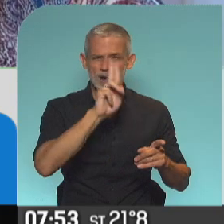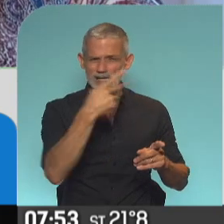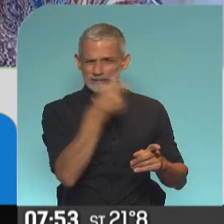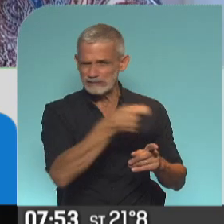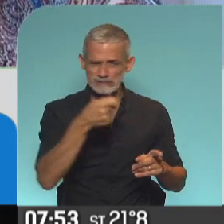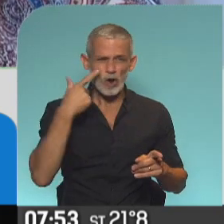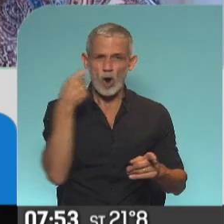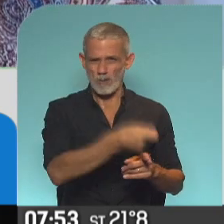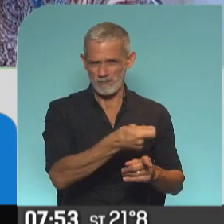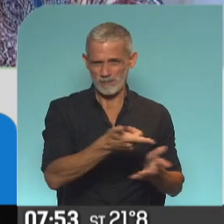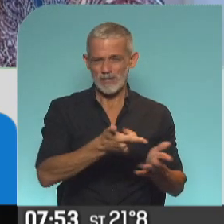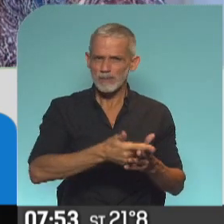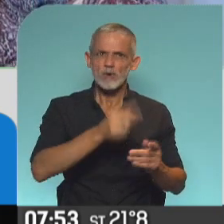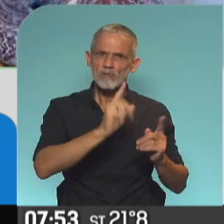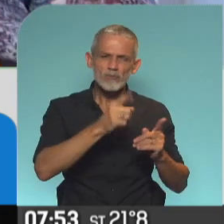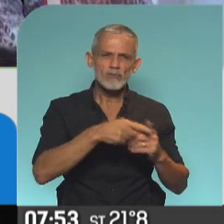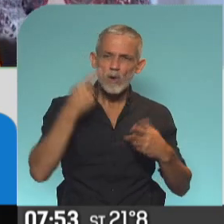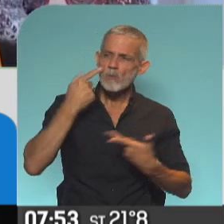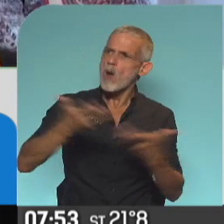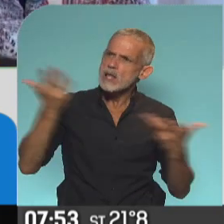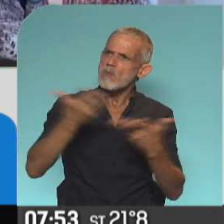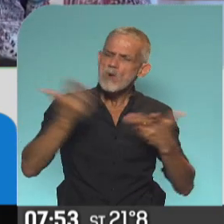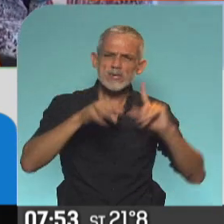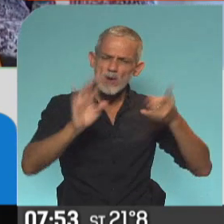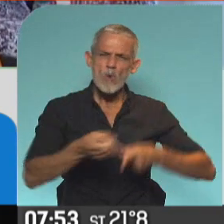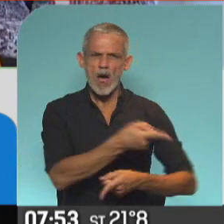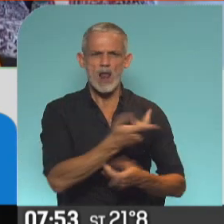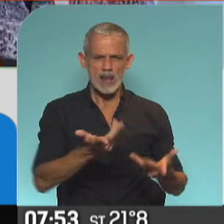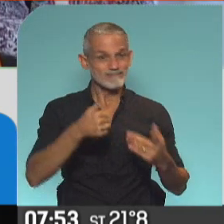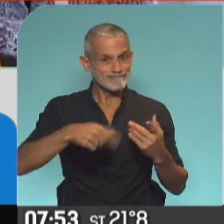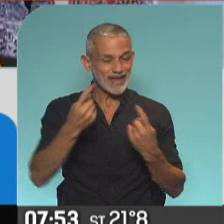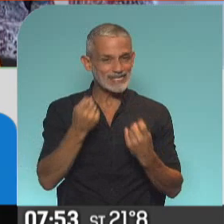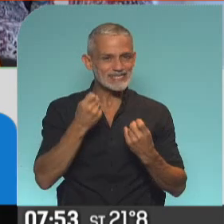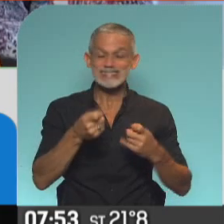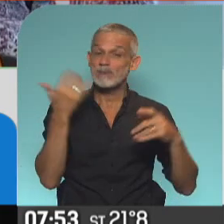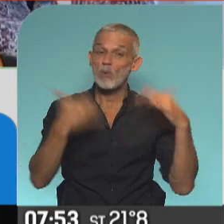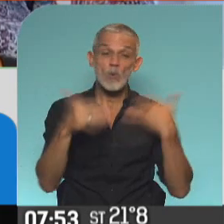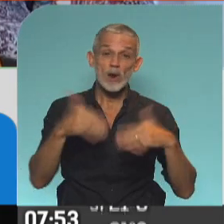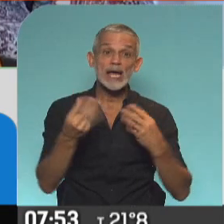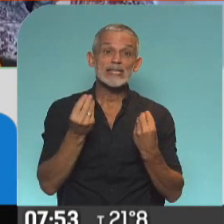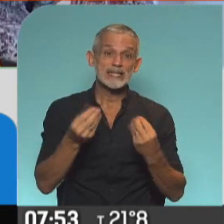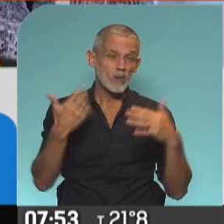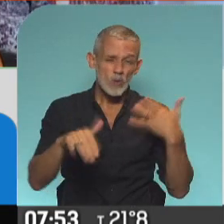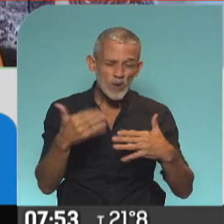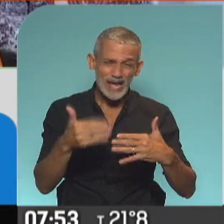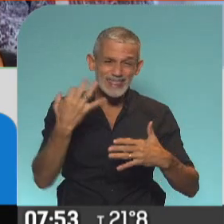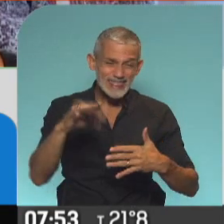el tema, pero siguen los femicidios. Siguen, y necesitamos ahí sí una urgente,